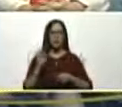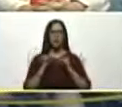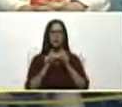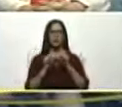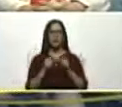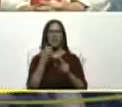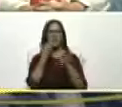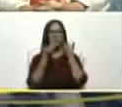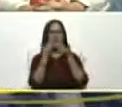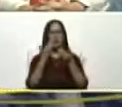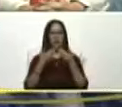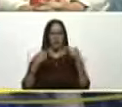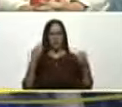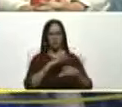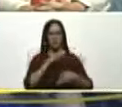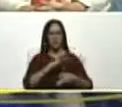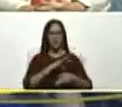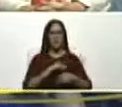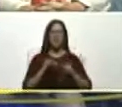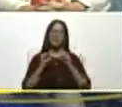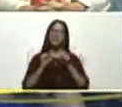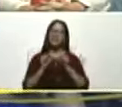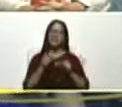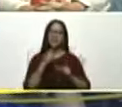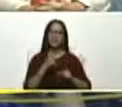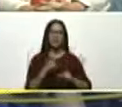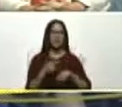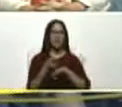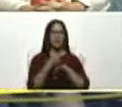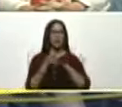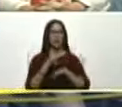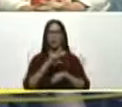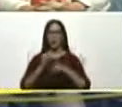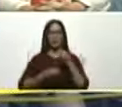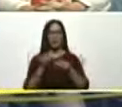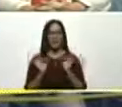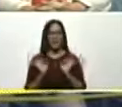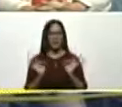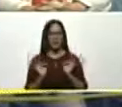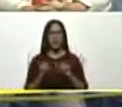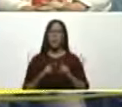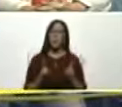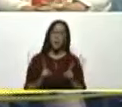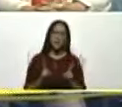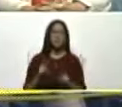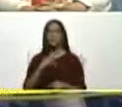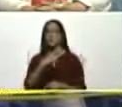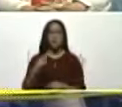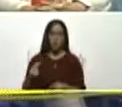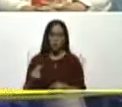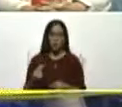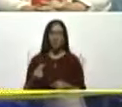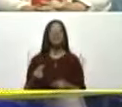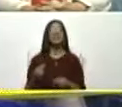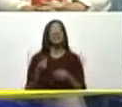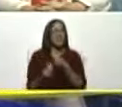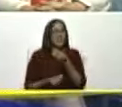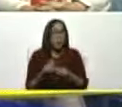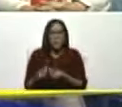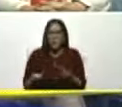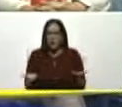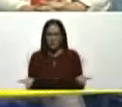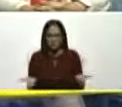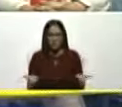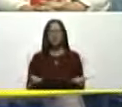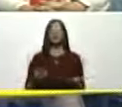insultando en redes sociales. Y que sigan diciendo que el gobierno no hace nada, pues no es así. ¿Qué es lo que vamos a hacer? Vamos a llevar la